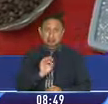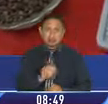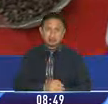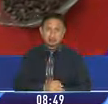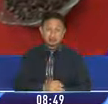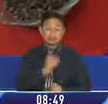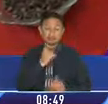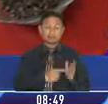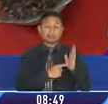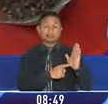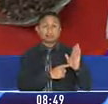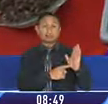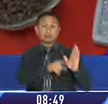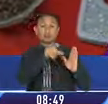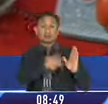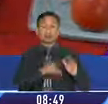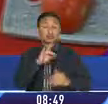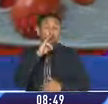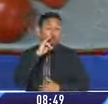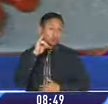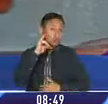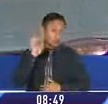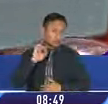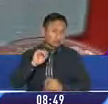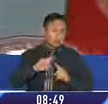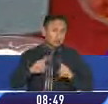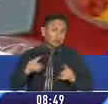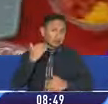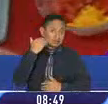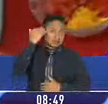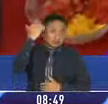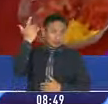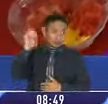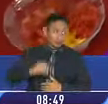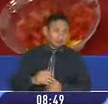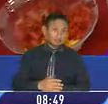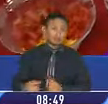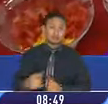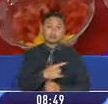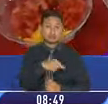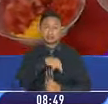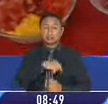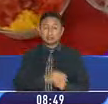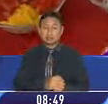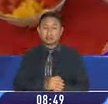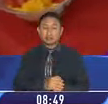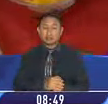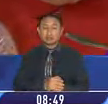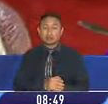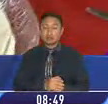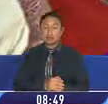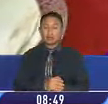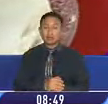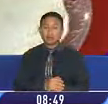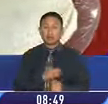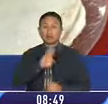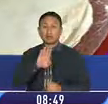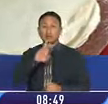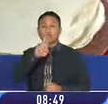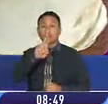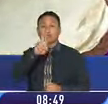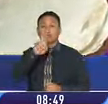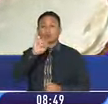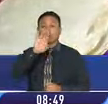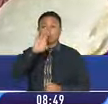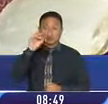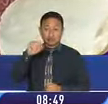buen ejemplo para un adulto, para un niño. Sin embargo, para un adulto, por ejemplo, podemos utilizar tal vez un burrito a base de aguacate, que es